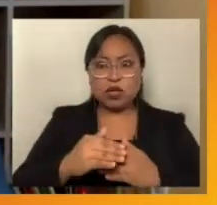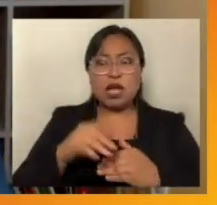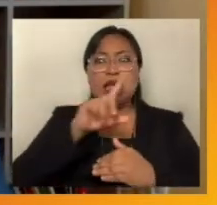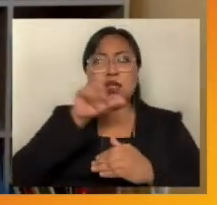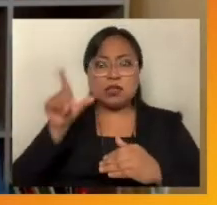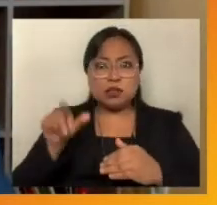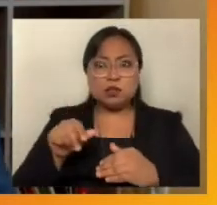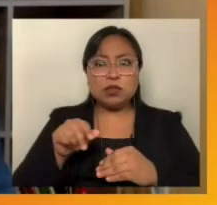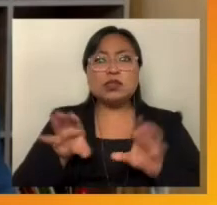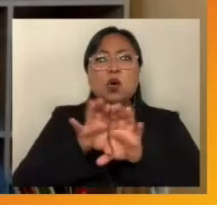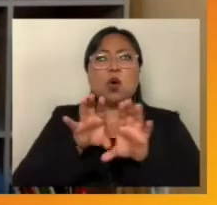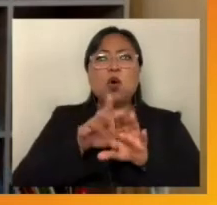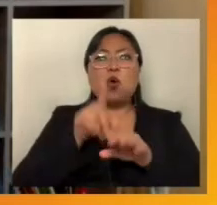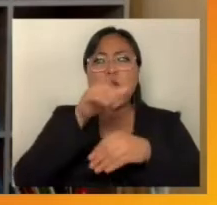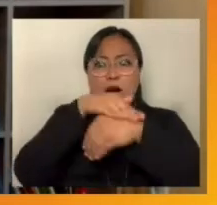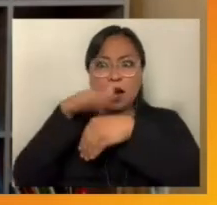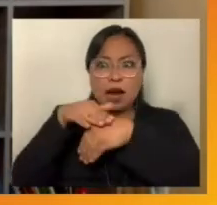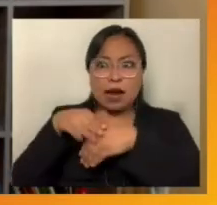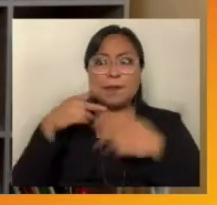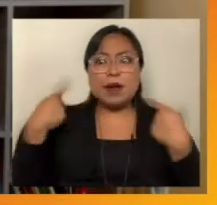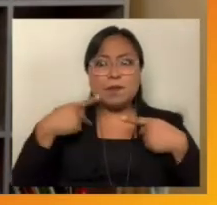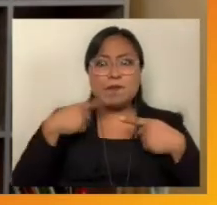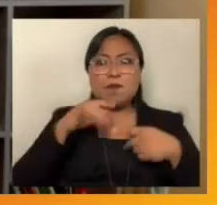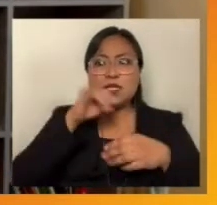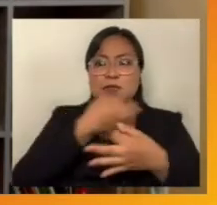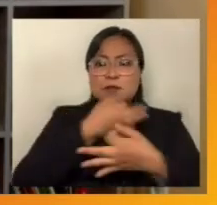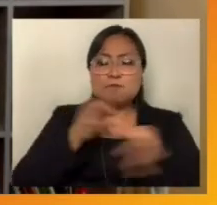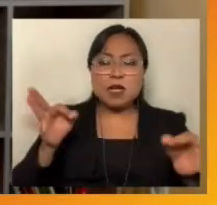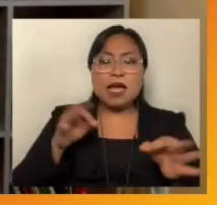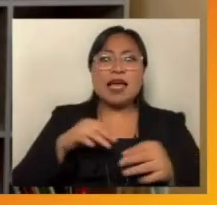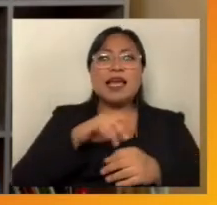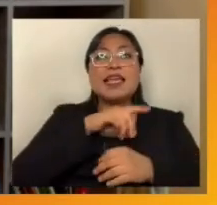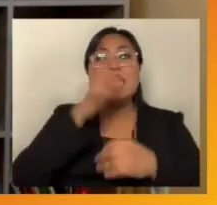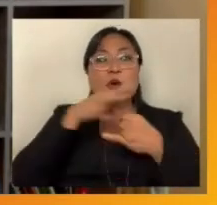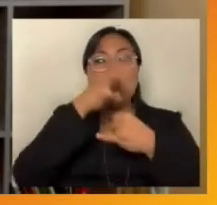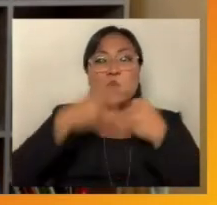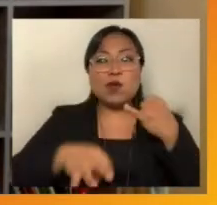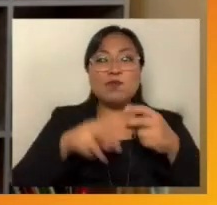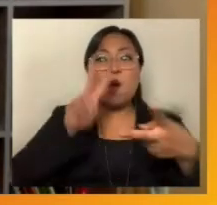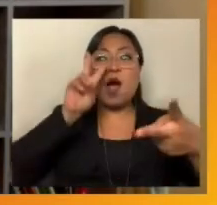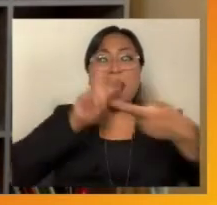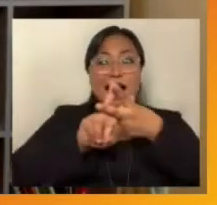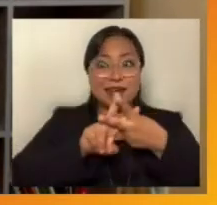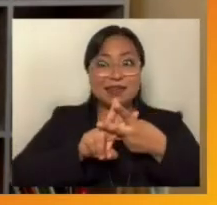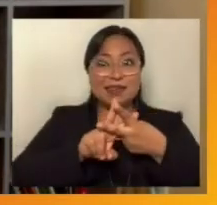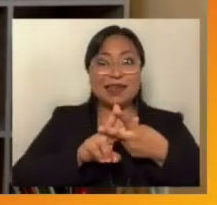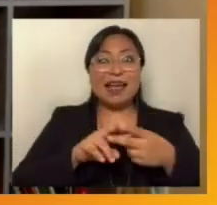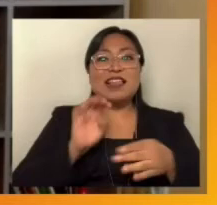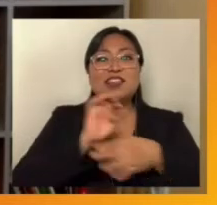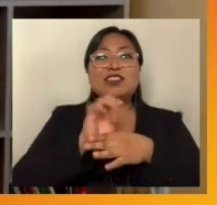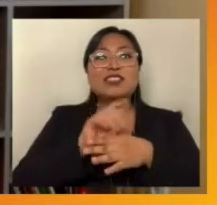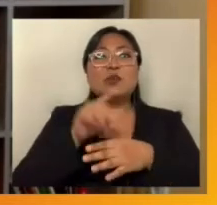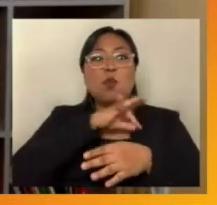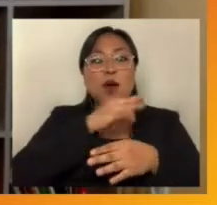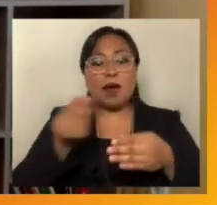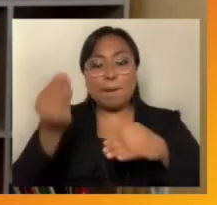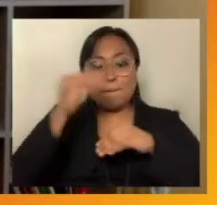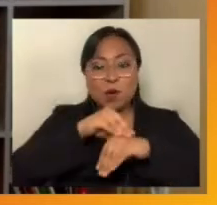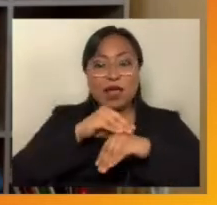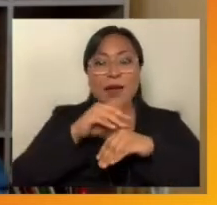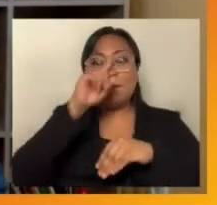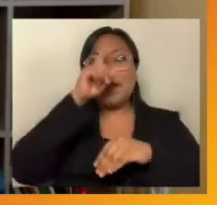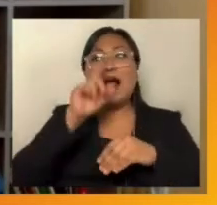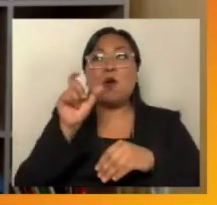crear uno tuyo para que cuando la gente pinche sea el hashtag de tu organización y unos genéricos para